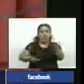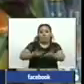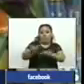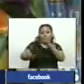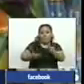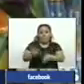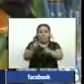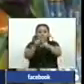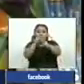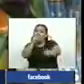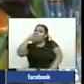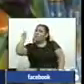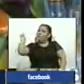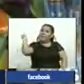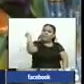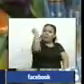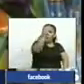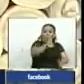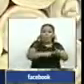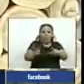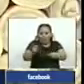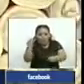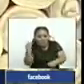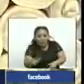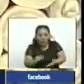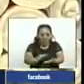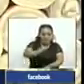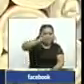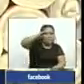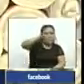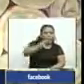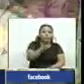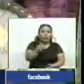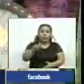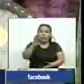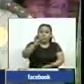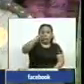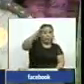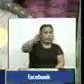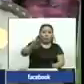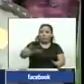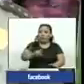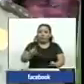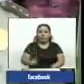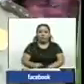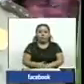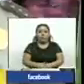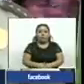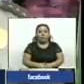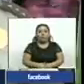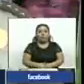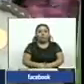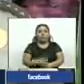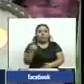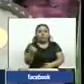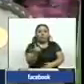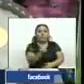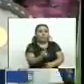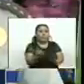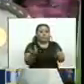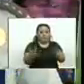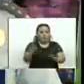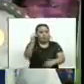uso de selvadores, fulminantes, buscaniguas y morteros que excedan el número 5. Como esas cosas, estas personas ya están